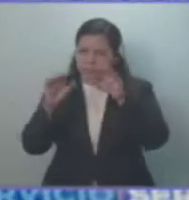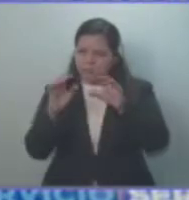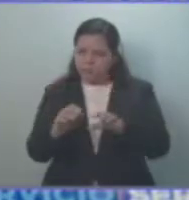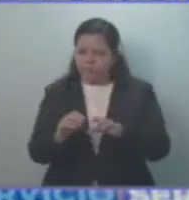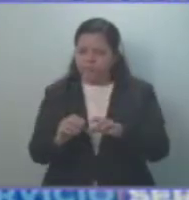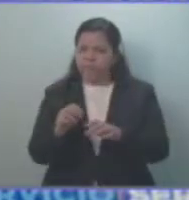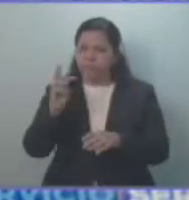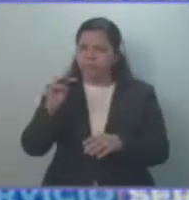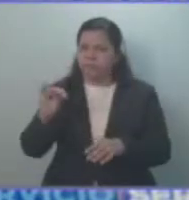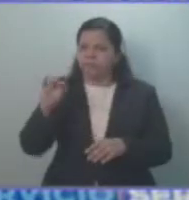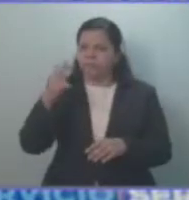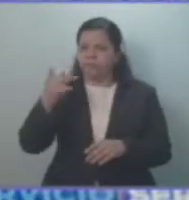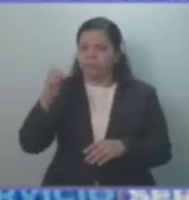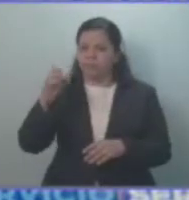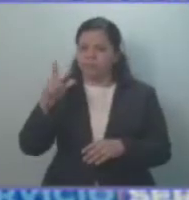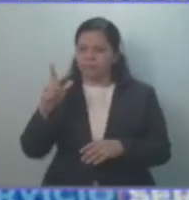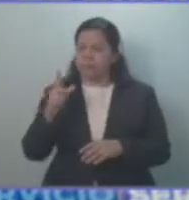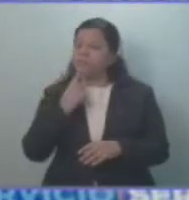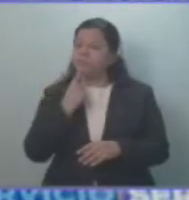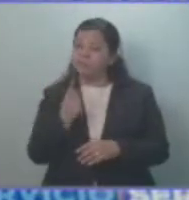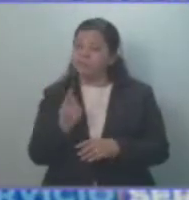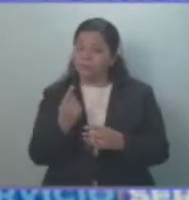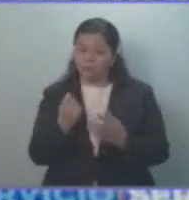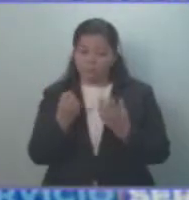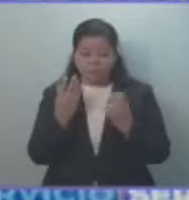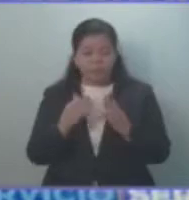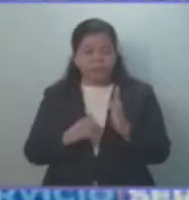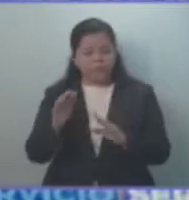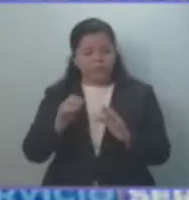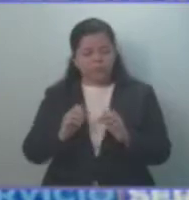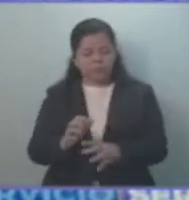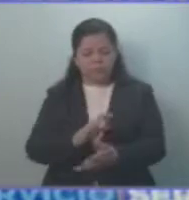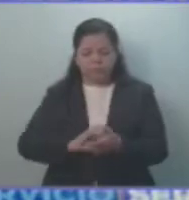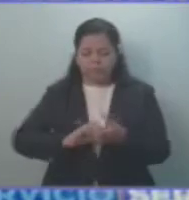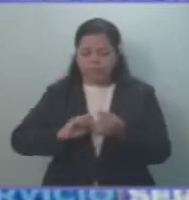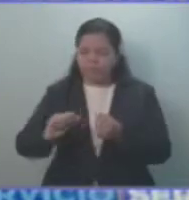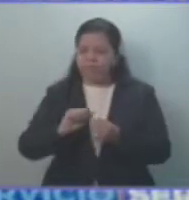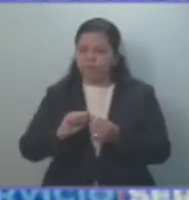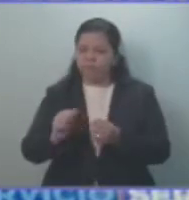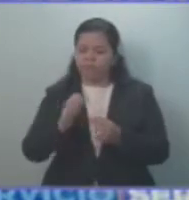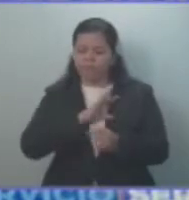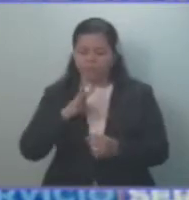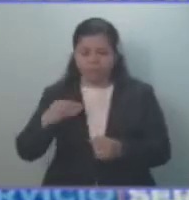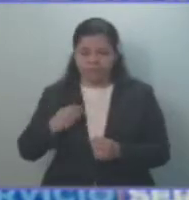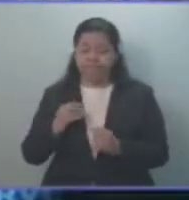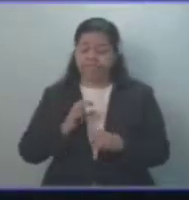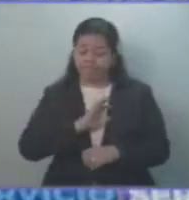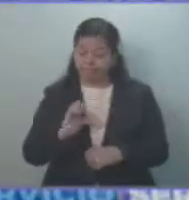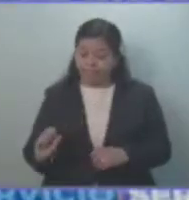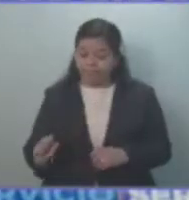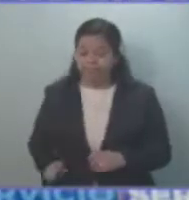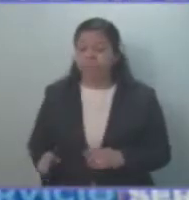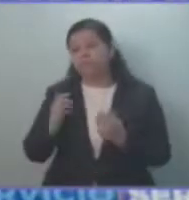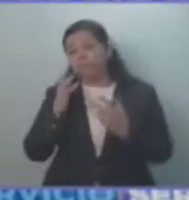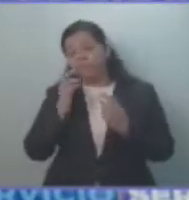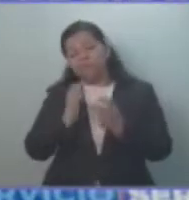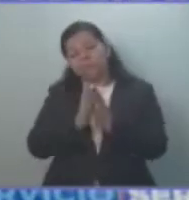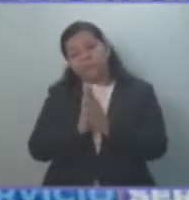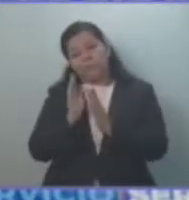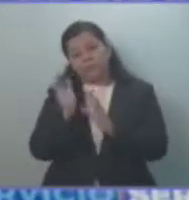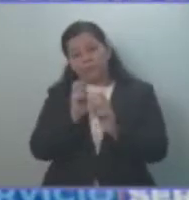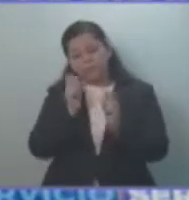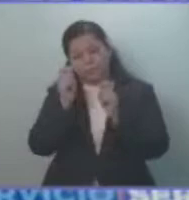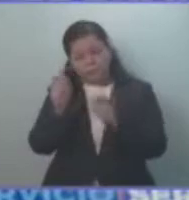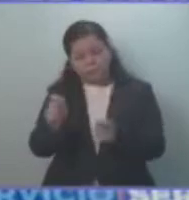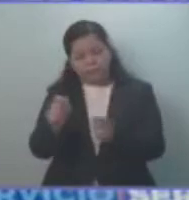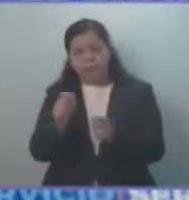tropical Michael, que ha traído muerte y destrucción en las familias salvadoreñas. Así que estaría solicitando introducir